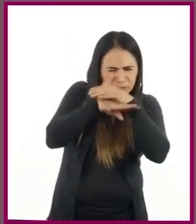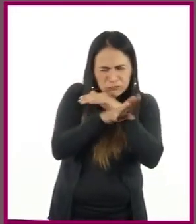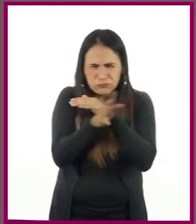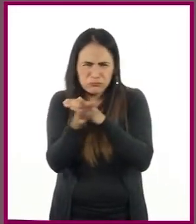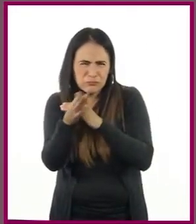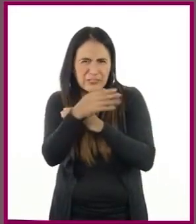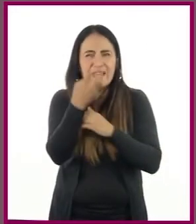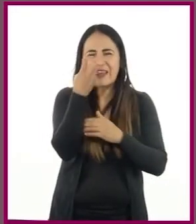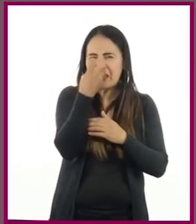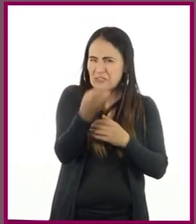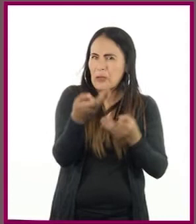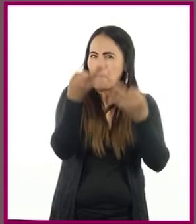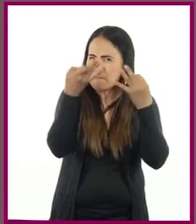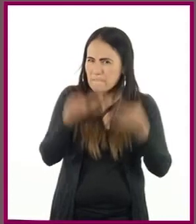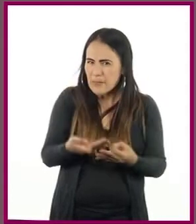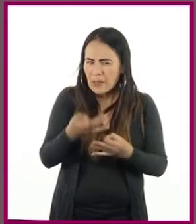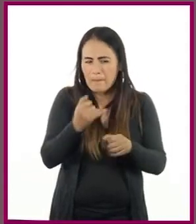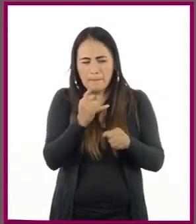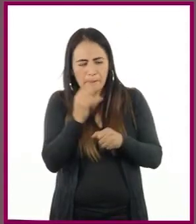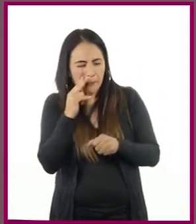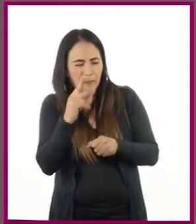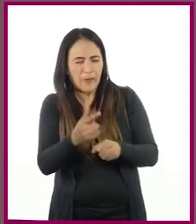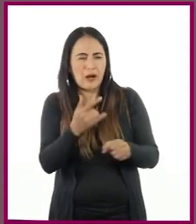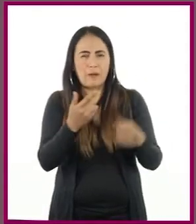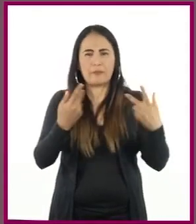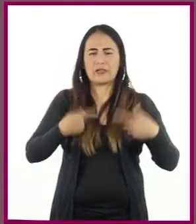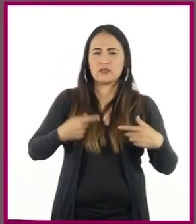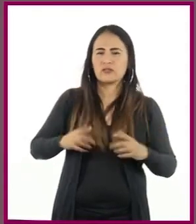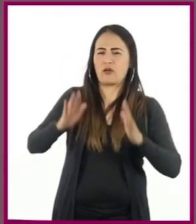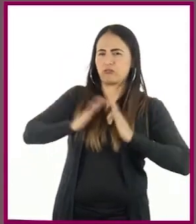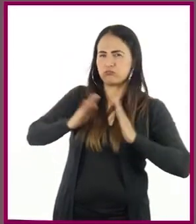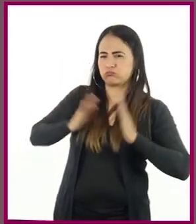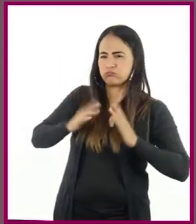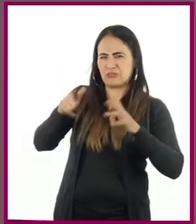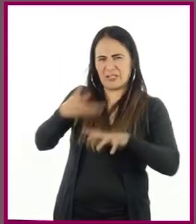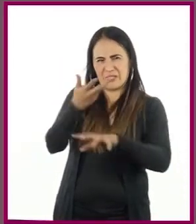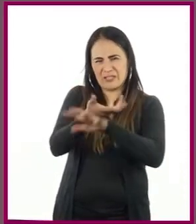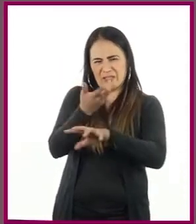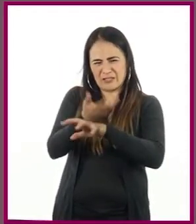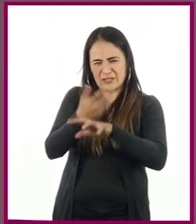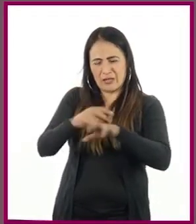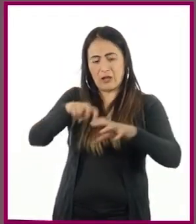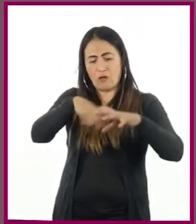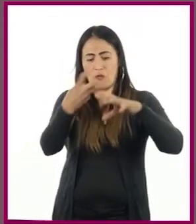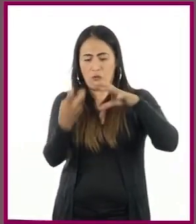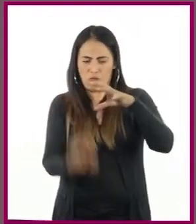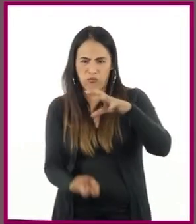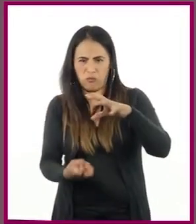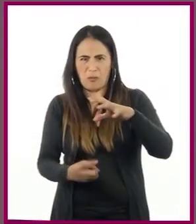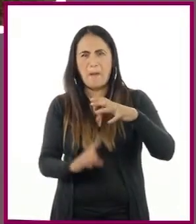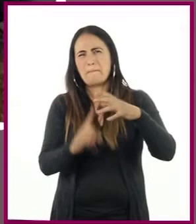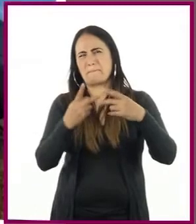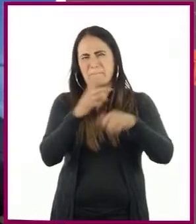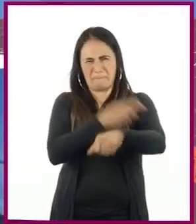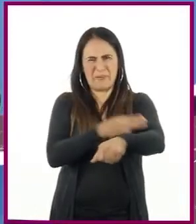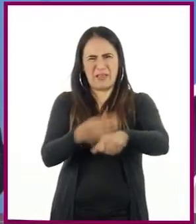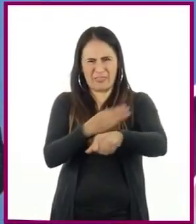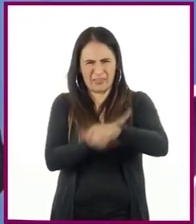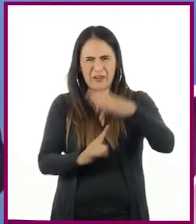escenario propicio para tender trampas a los norteamericanos. Hoyos con estacas clavadas, fosas con